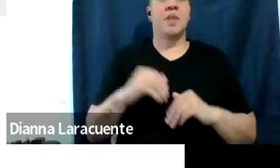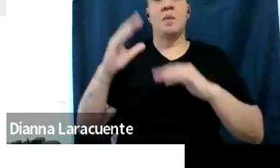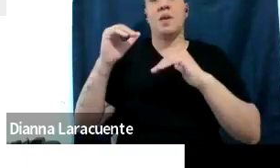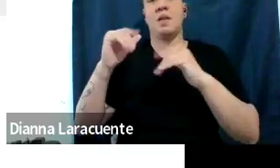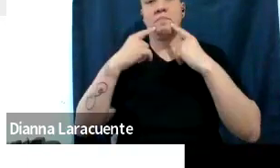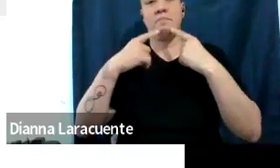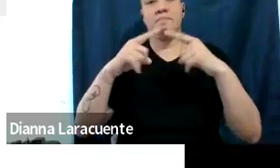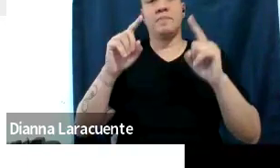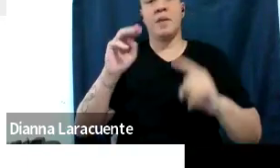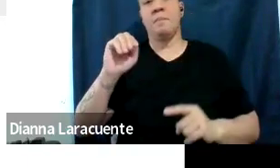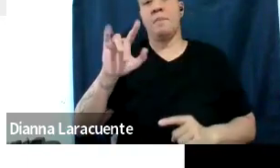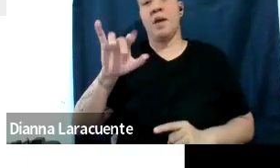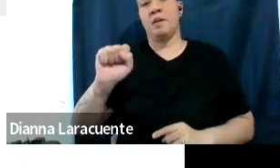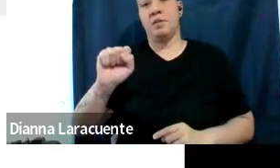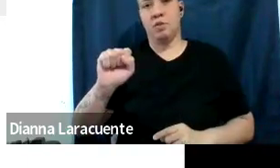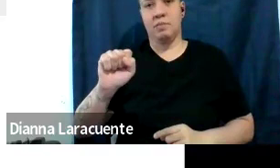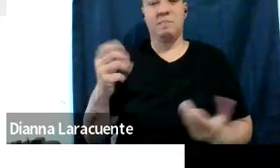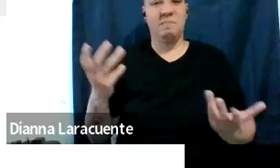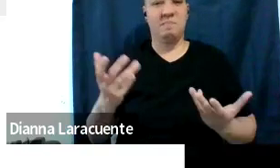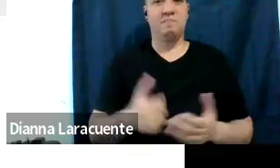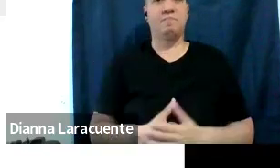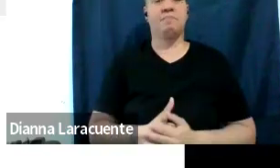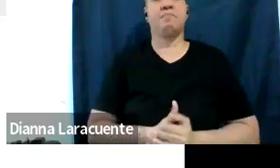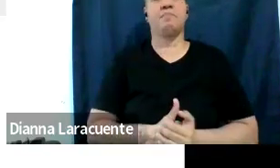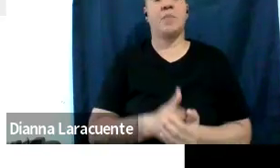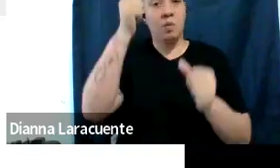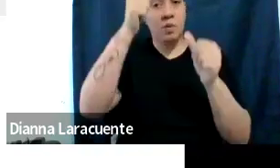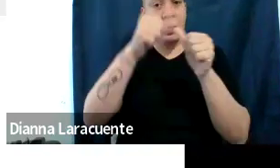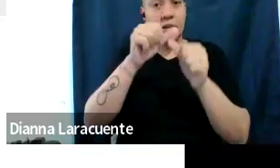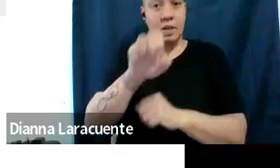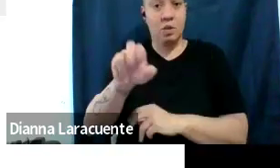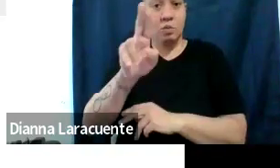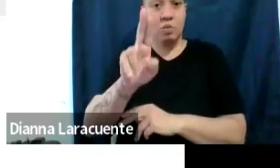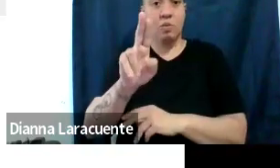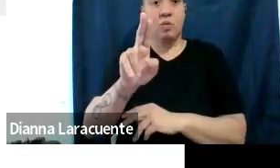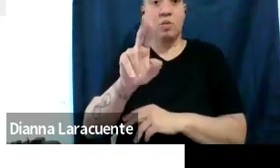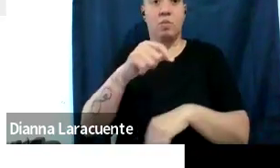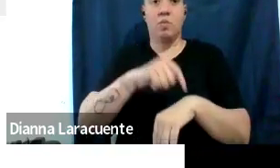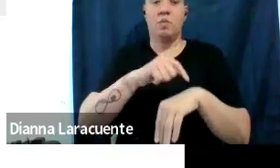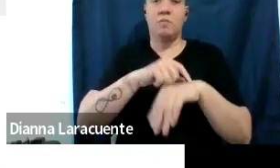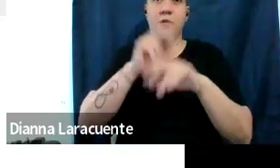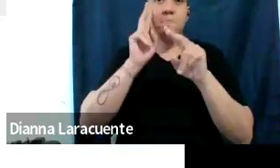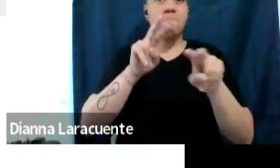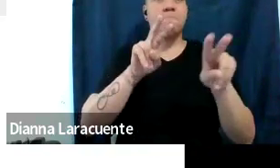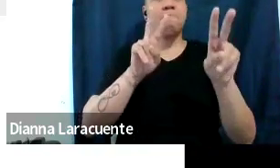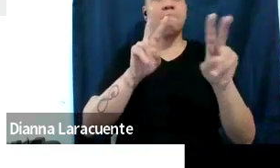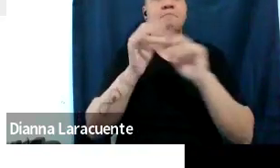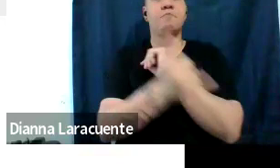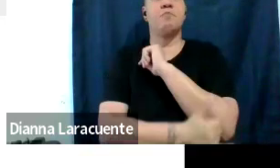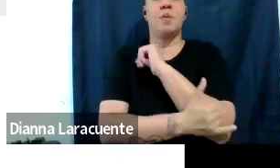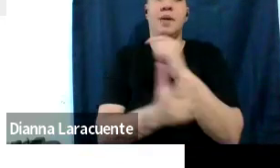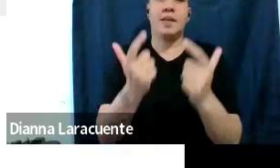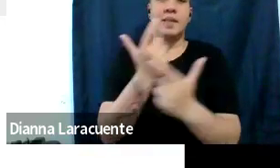Miles? Acuérdense que Estados Unidos era un momento de una gran admiración, era un país de las